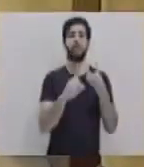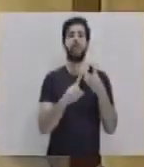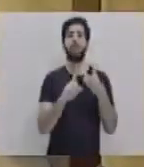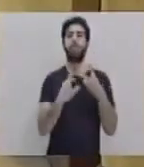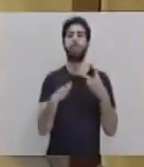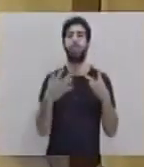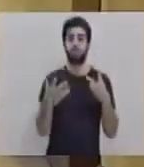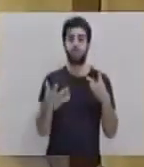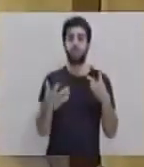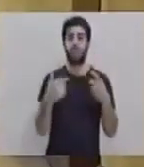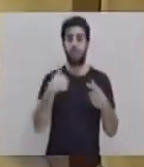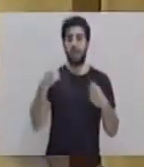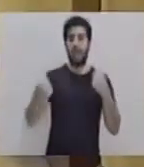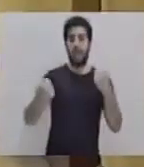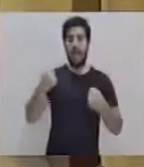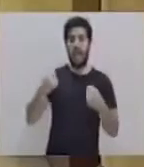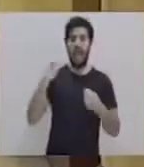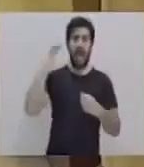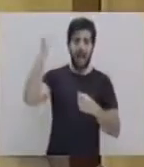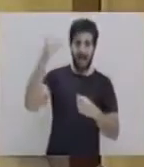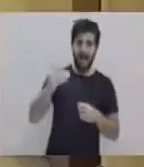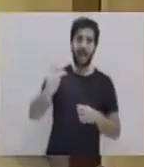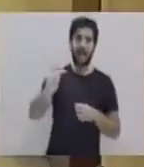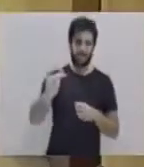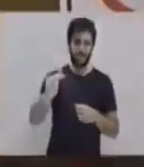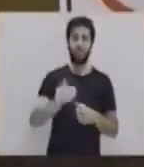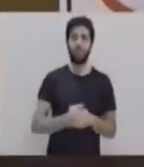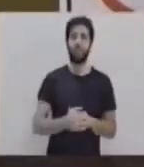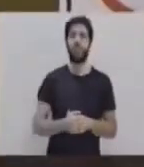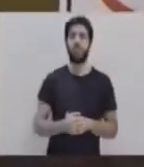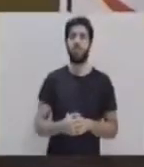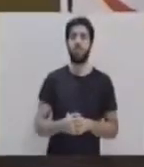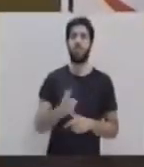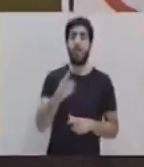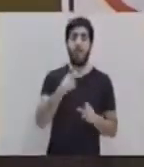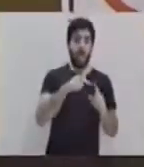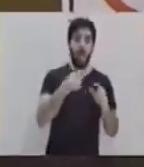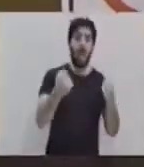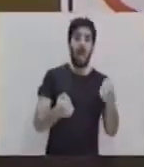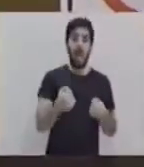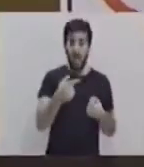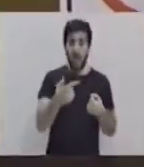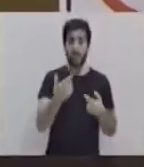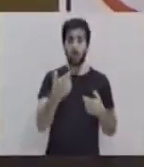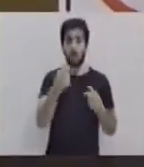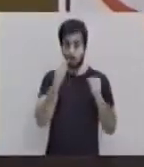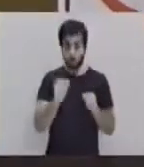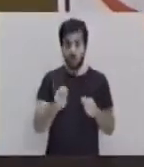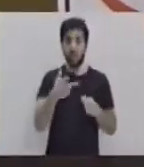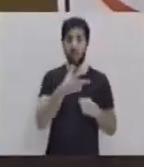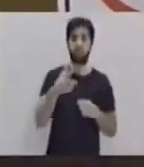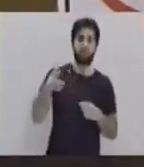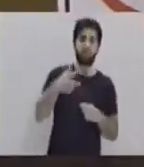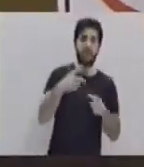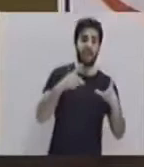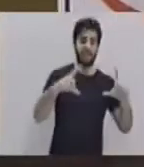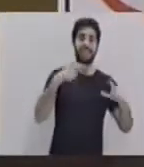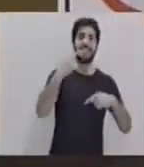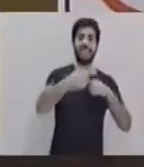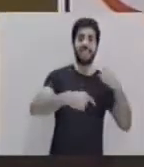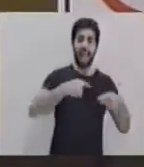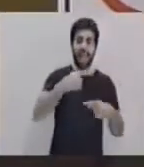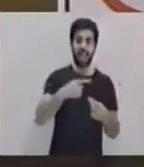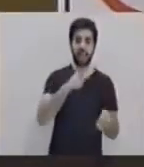factor, el segundo elemento, es el vehículo. La característica del vehículo, la adherencia que él tiene, la capacidad que tienen